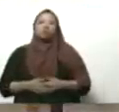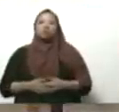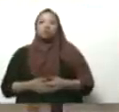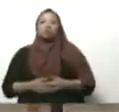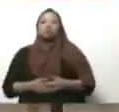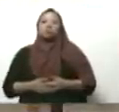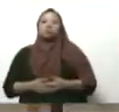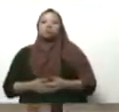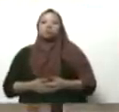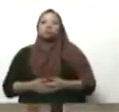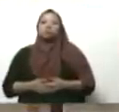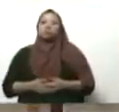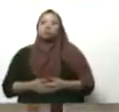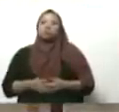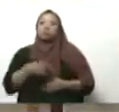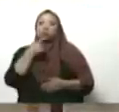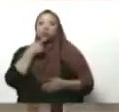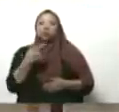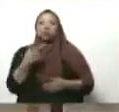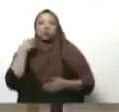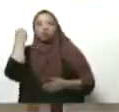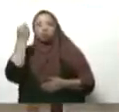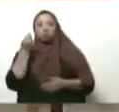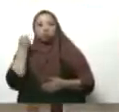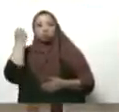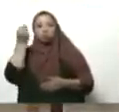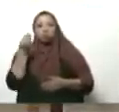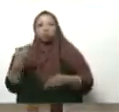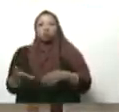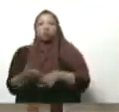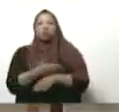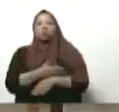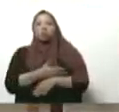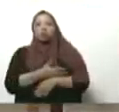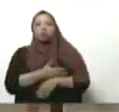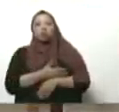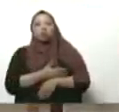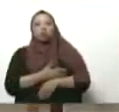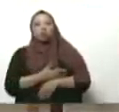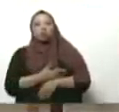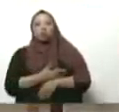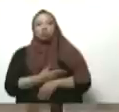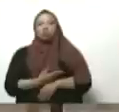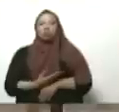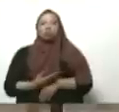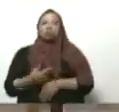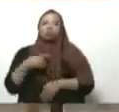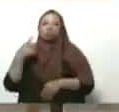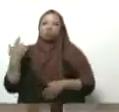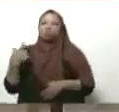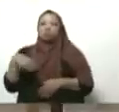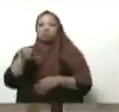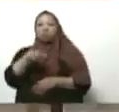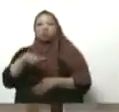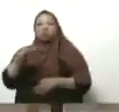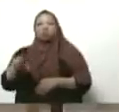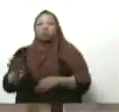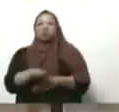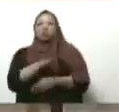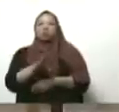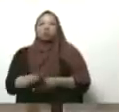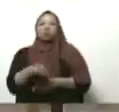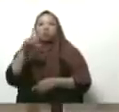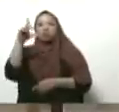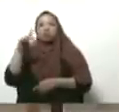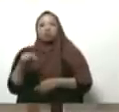y el que diga que las consecuencias es que va a ser más happy que va a ser más más cool que va a ser menos